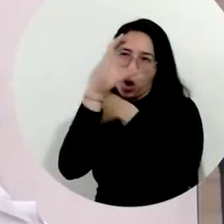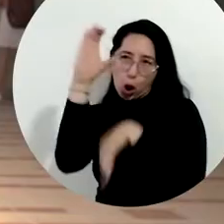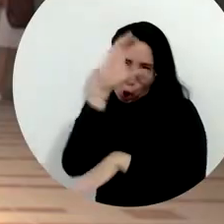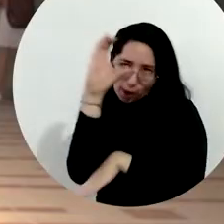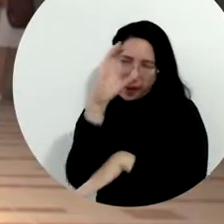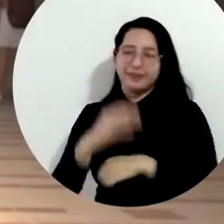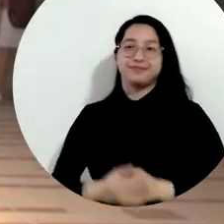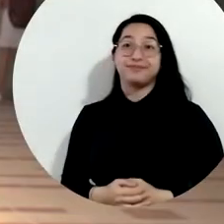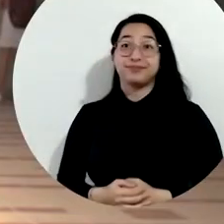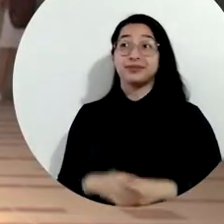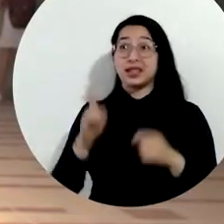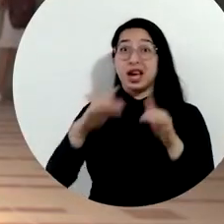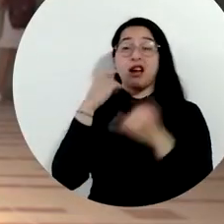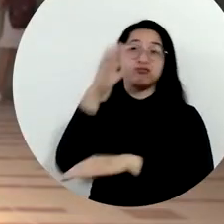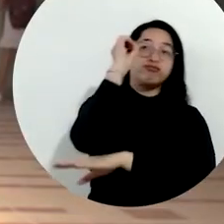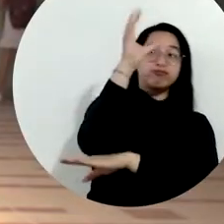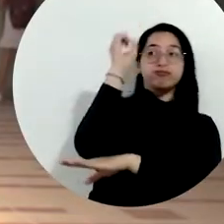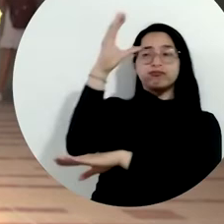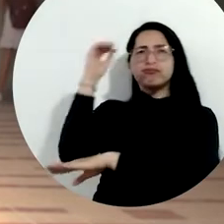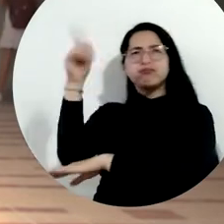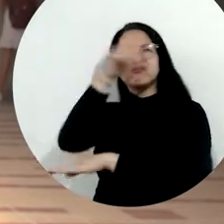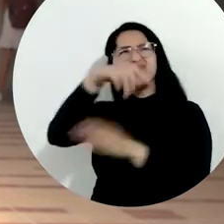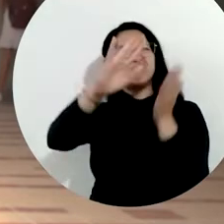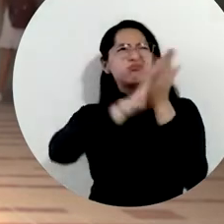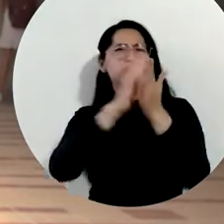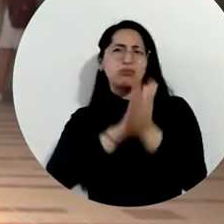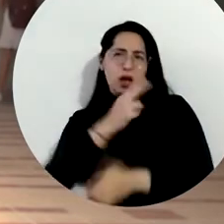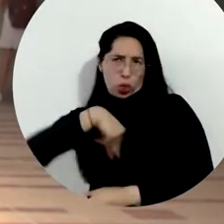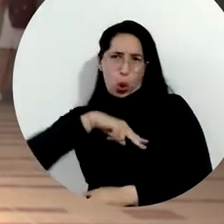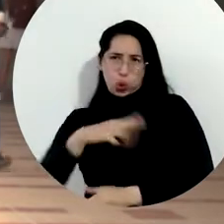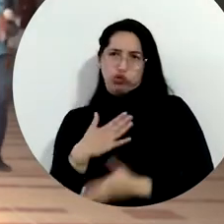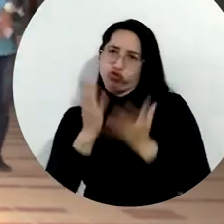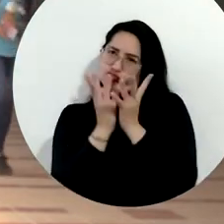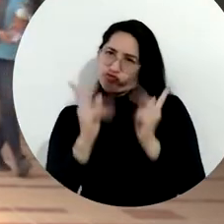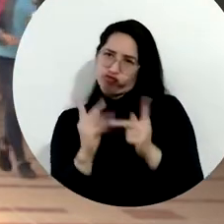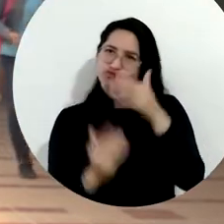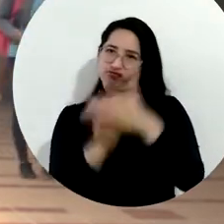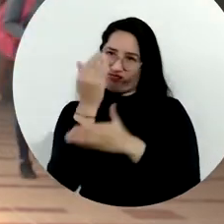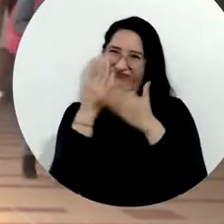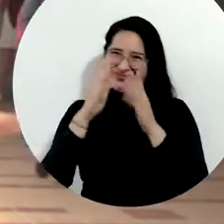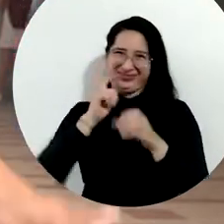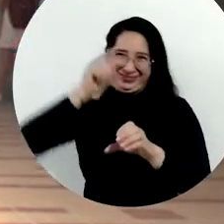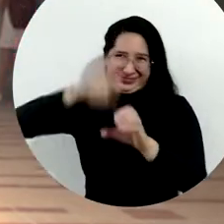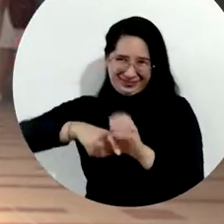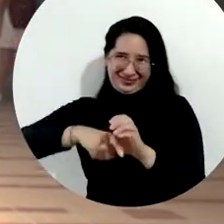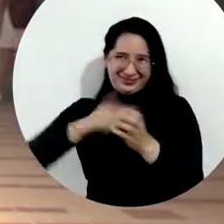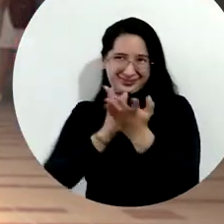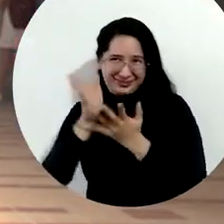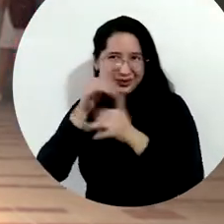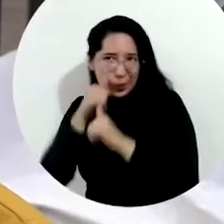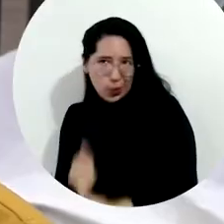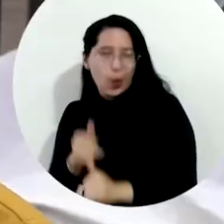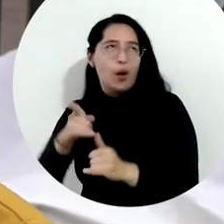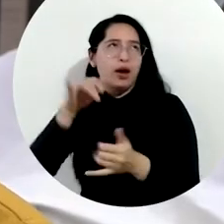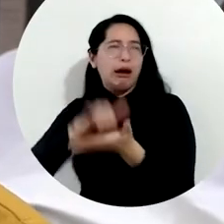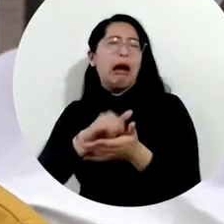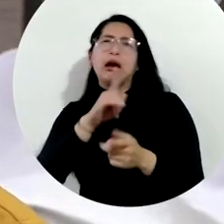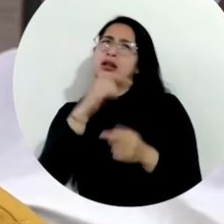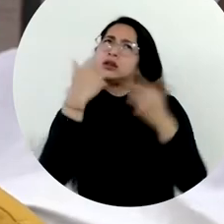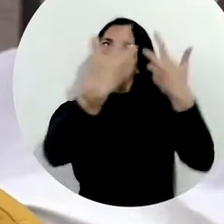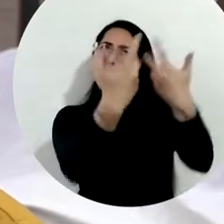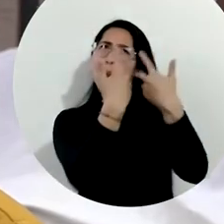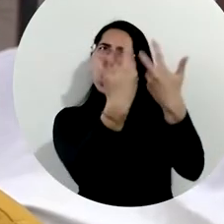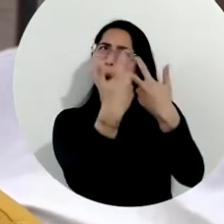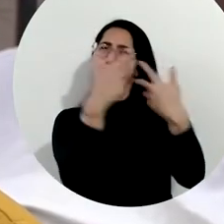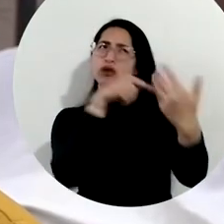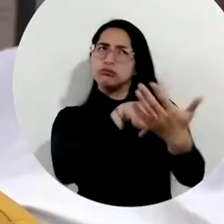del país. Estas conferencias que están ofreciendo nos ayudan a nosotros, de pronto como estudiantes que estamos iniciando nuestra carrera, a buscar un